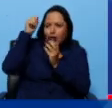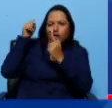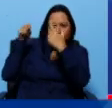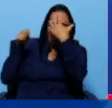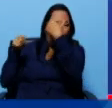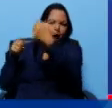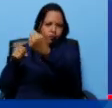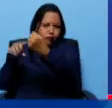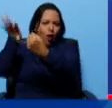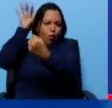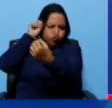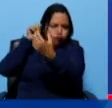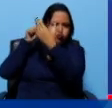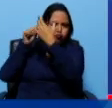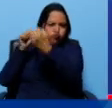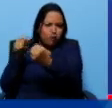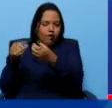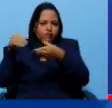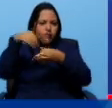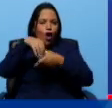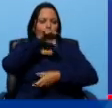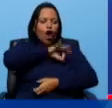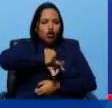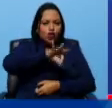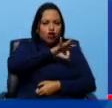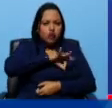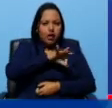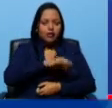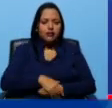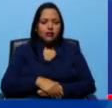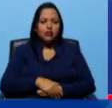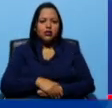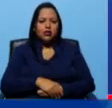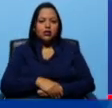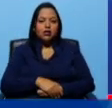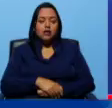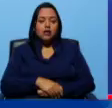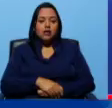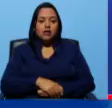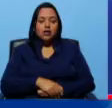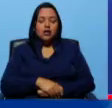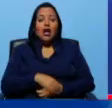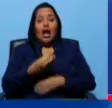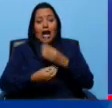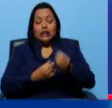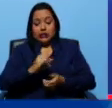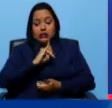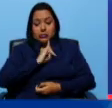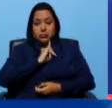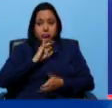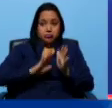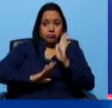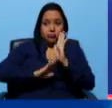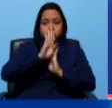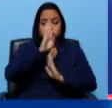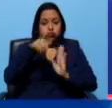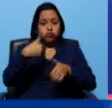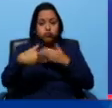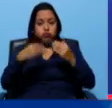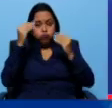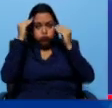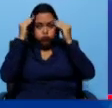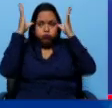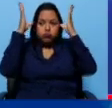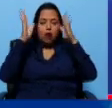El intercambio de saberes a nivel social convirtió al ser individual en una potencia, porque ya no es un